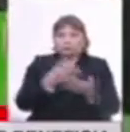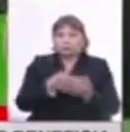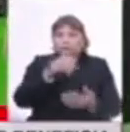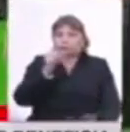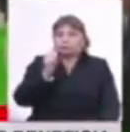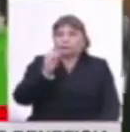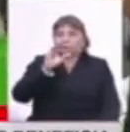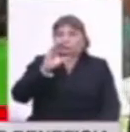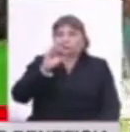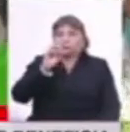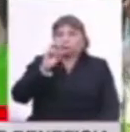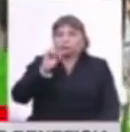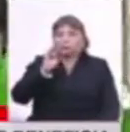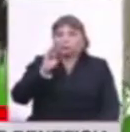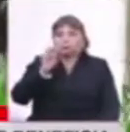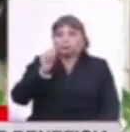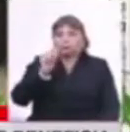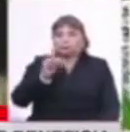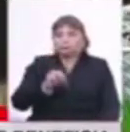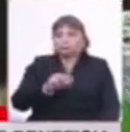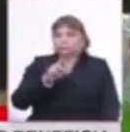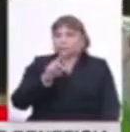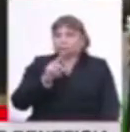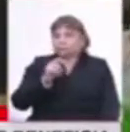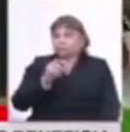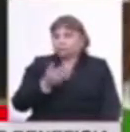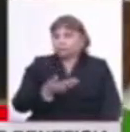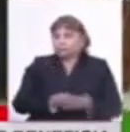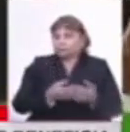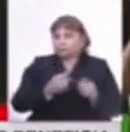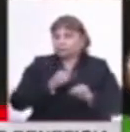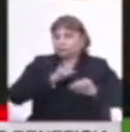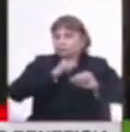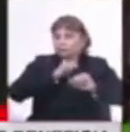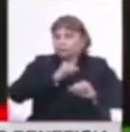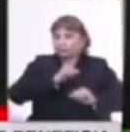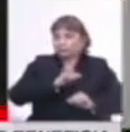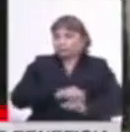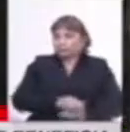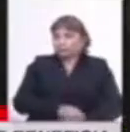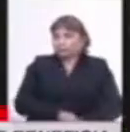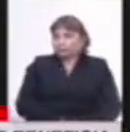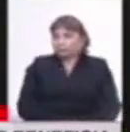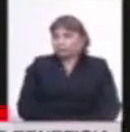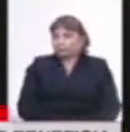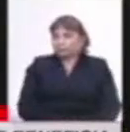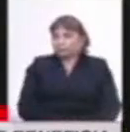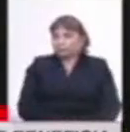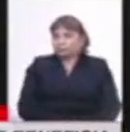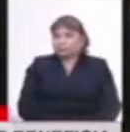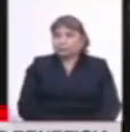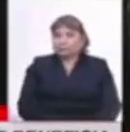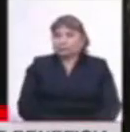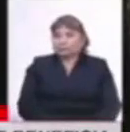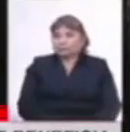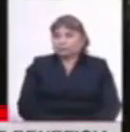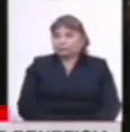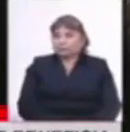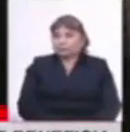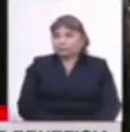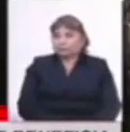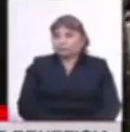Hoy, Malcriarmen del Alba nuevamente hace noticia por engañar a Huancavelica, la gente de